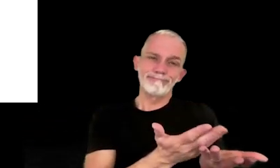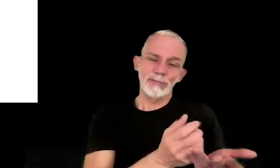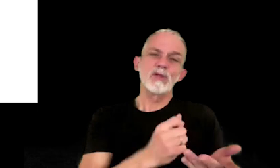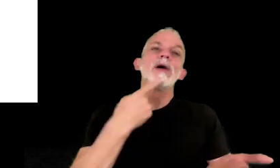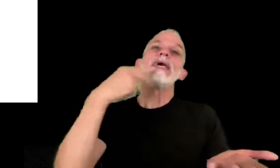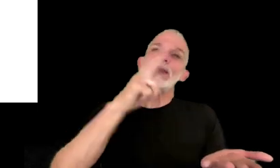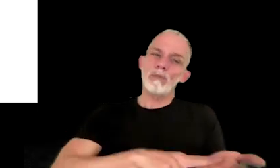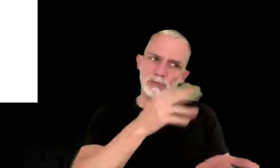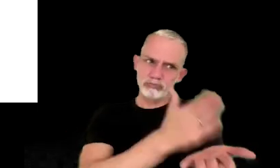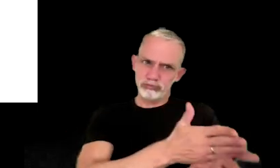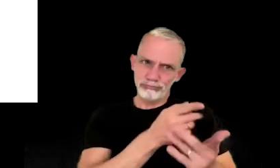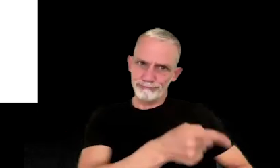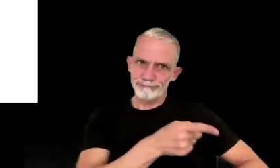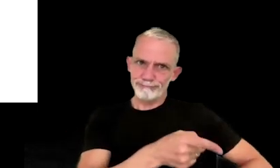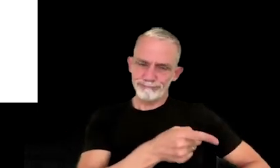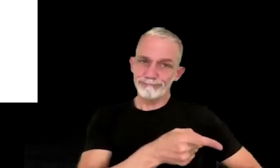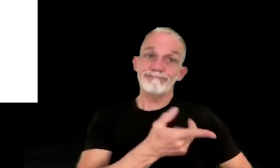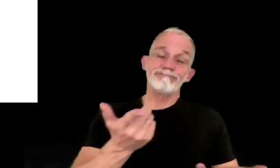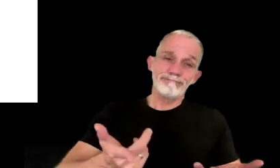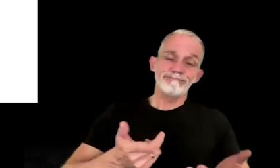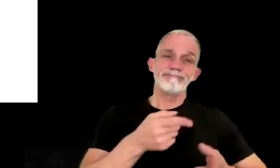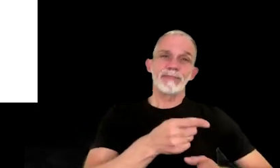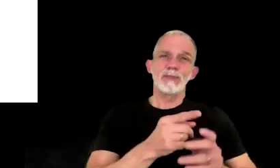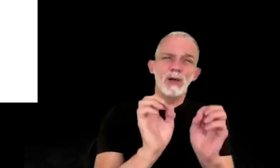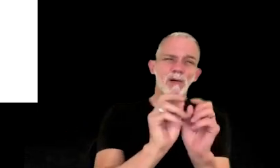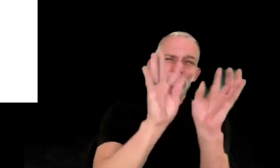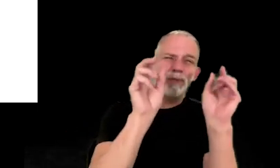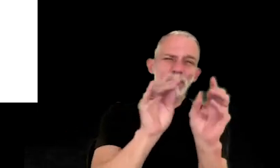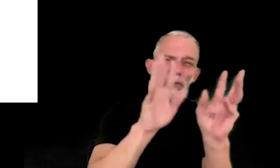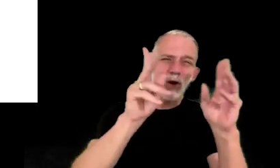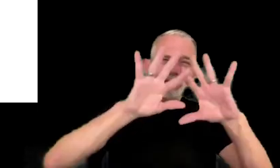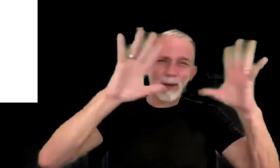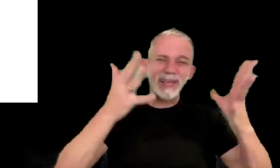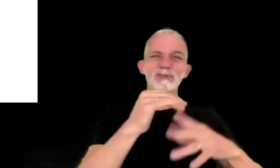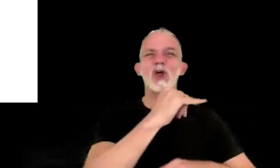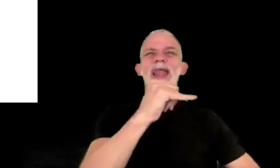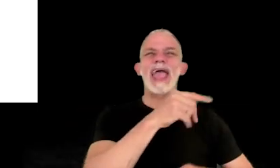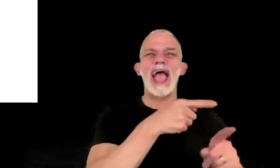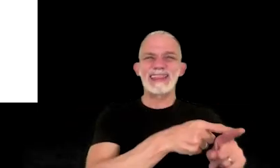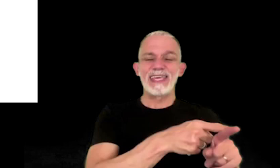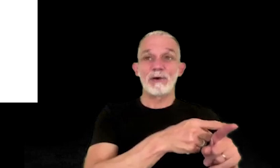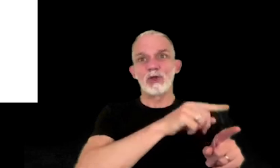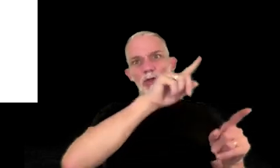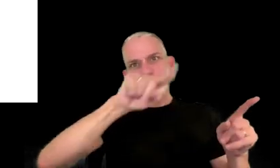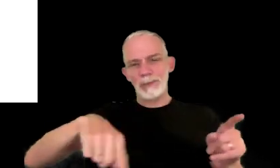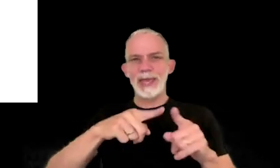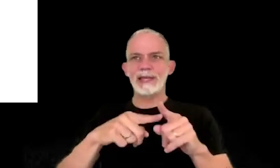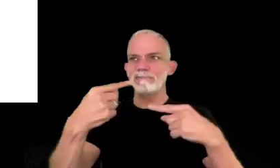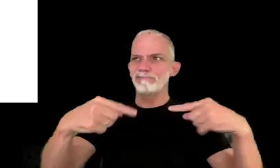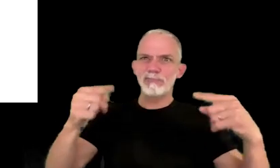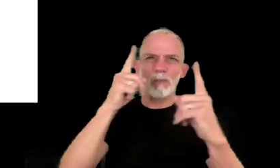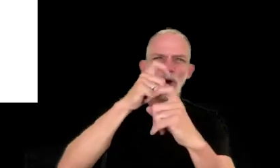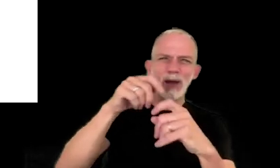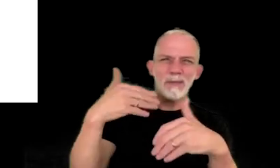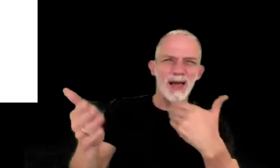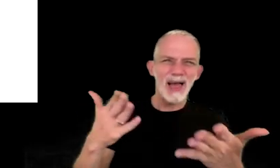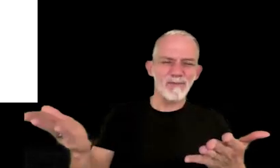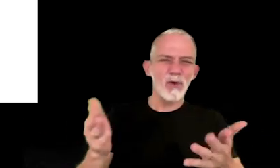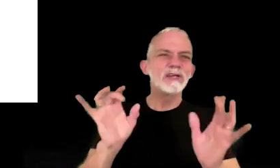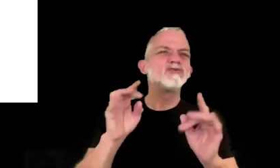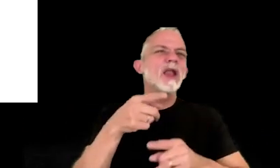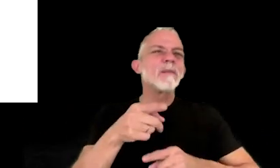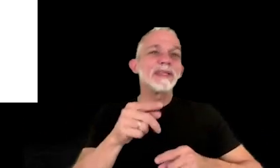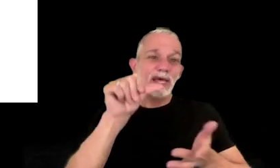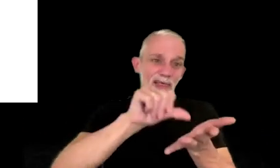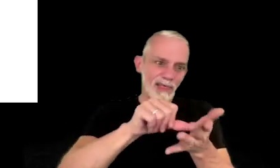tributos, del efecto de la contaminación negativa, y esto produce externalidades y no son solo locales,